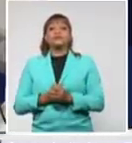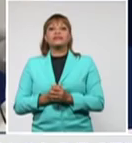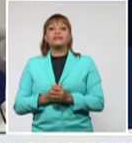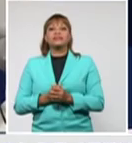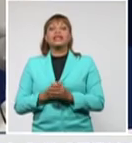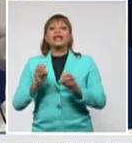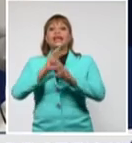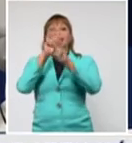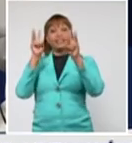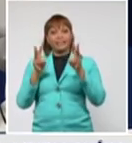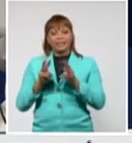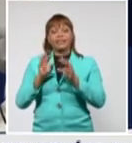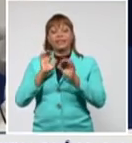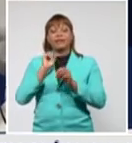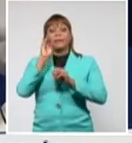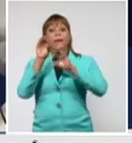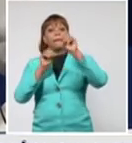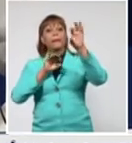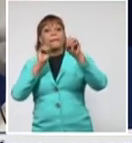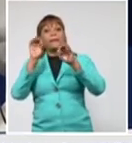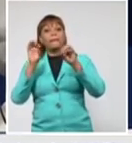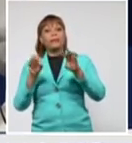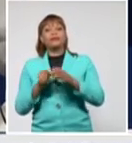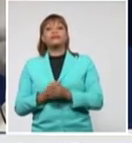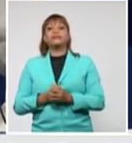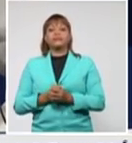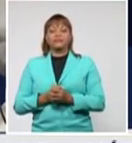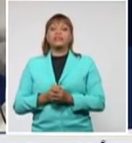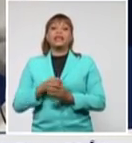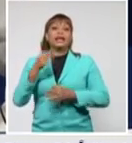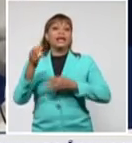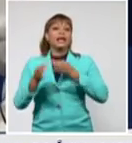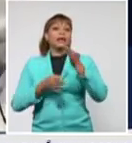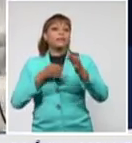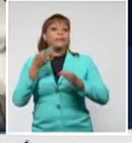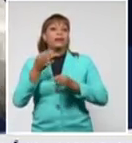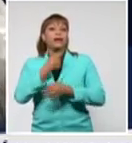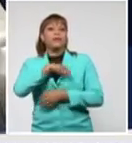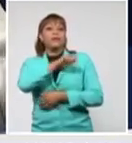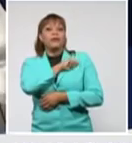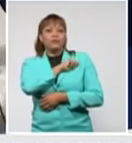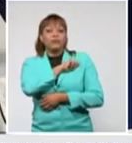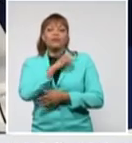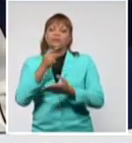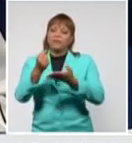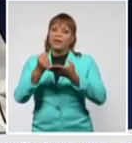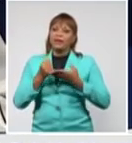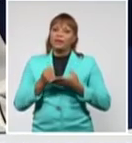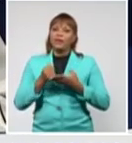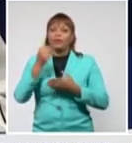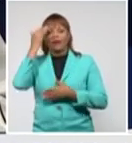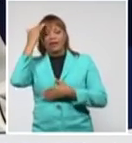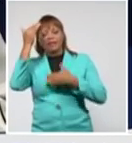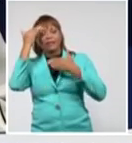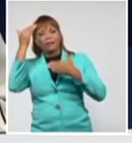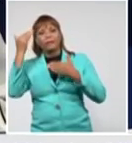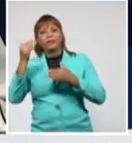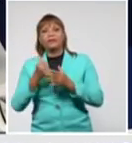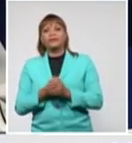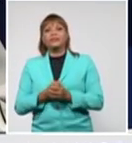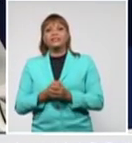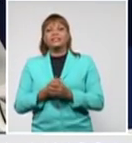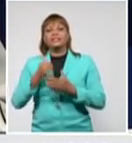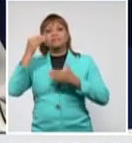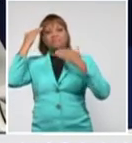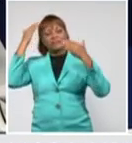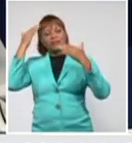¿no? En las redes que han permitido un agradecimiento de la población. Mi agradecimiento